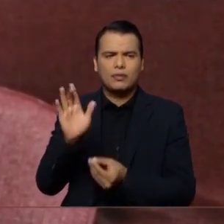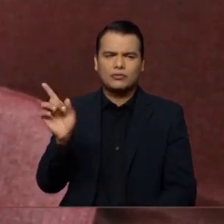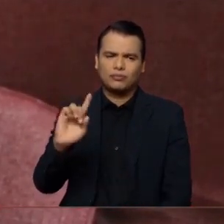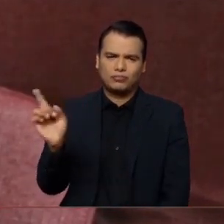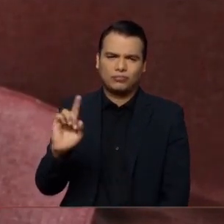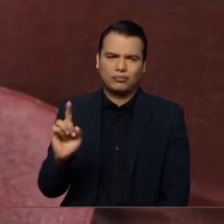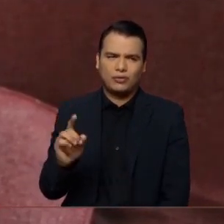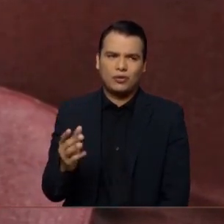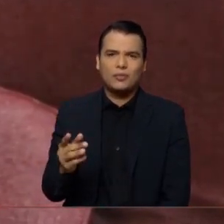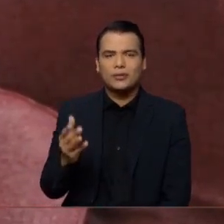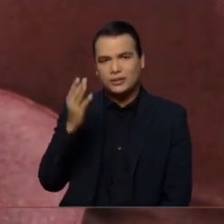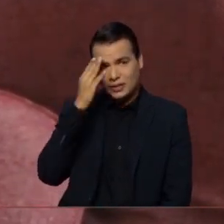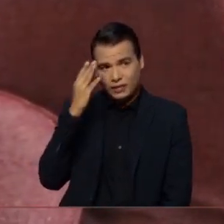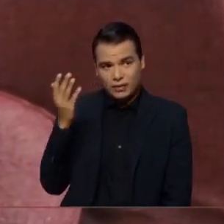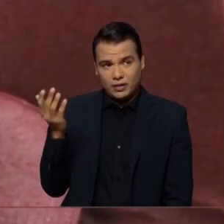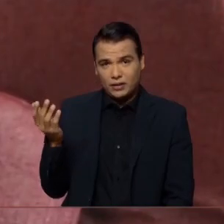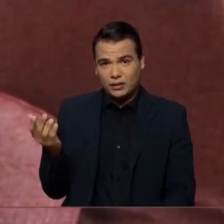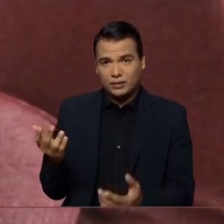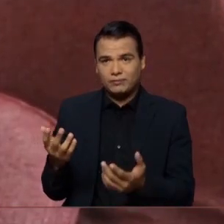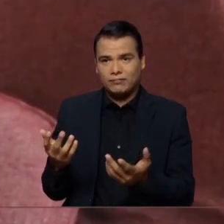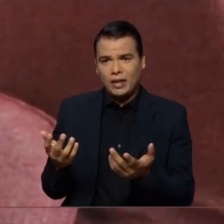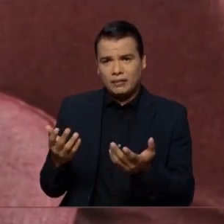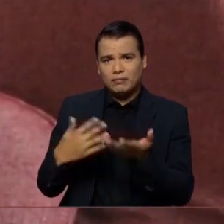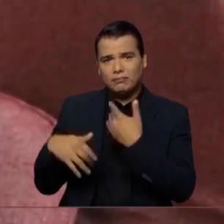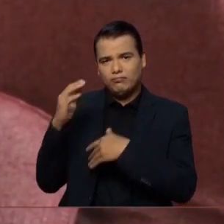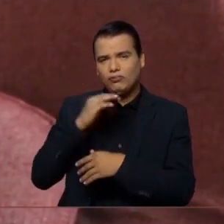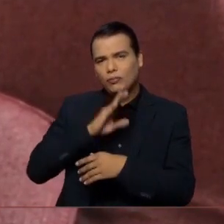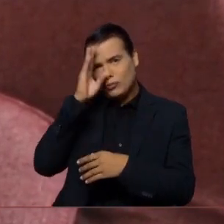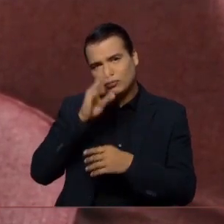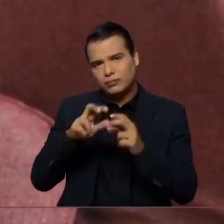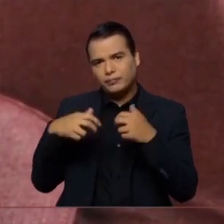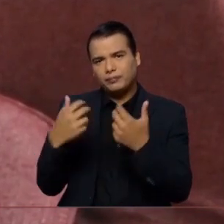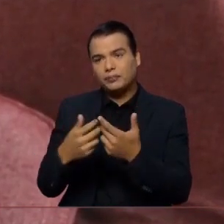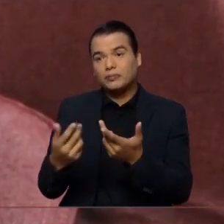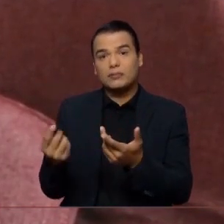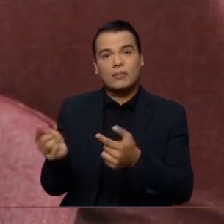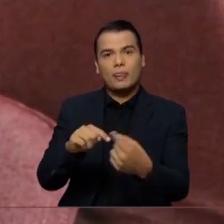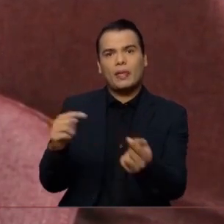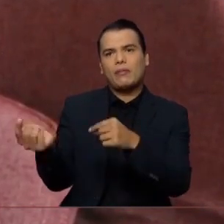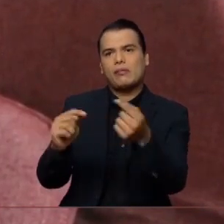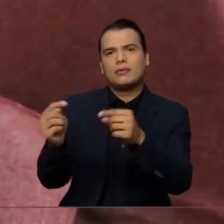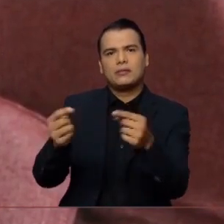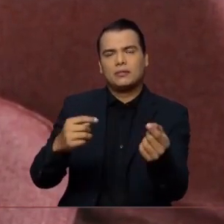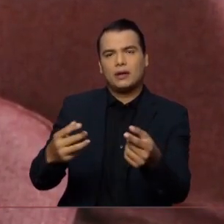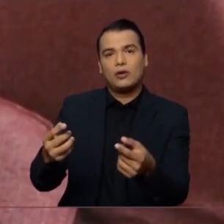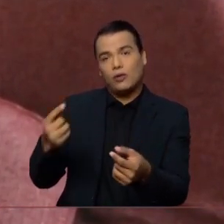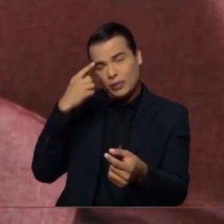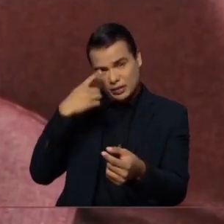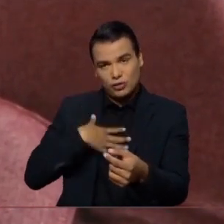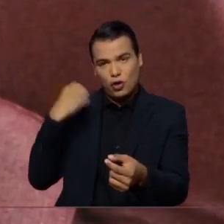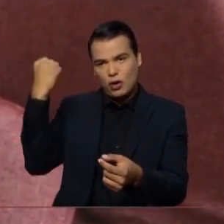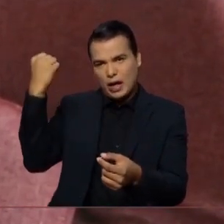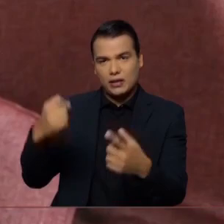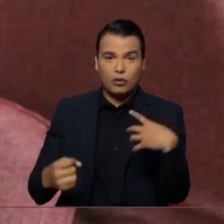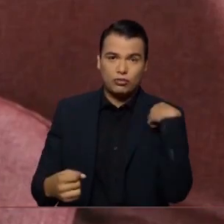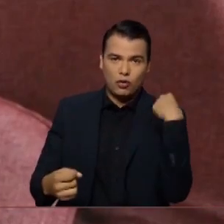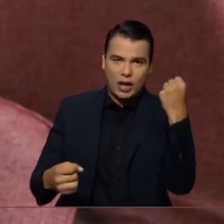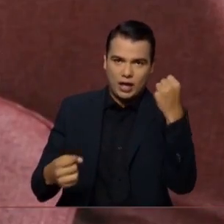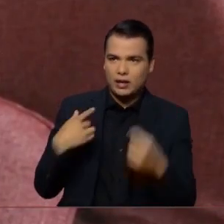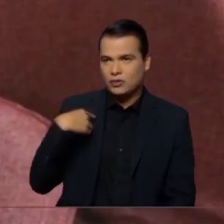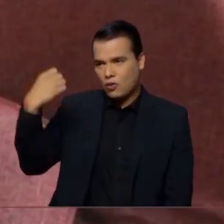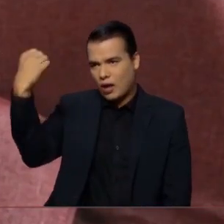exculpación mutua, eso no debe ser. O buscar cosas para un gobierno, para una guerrilla, tampoco debe